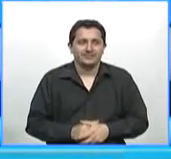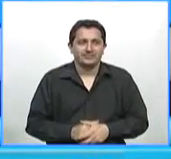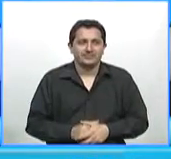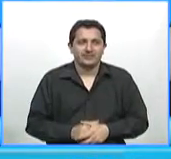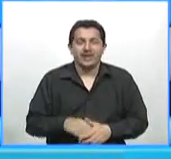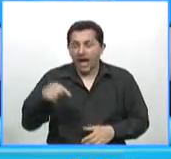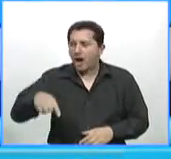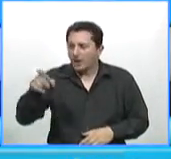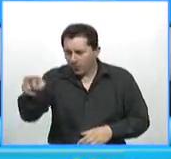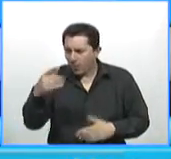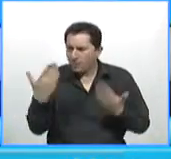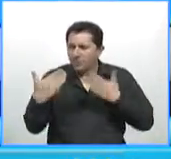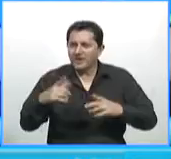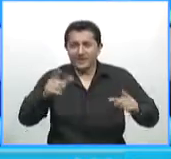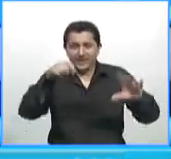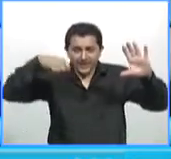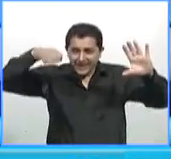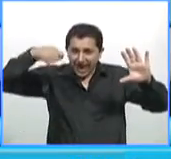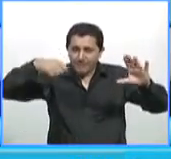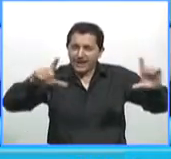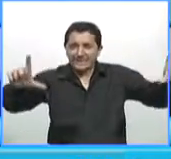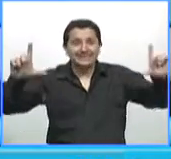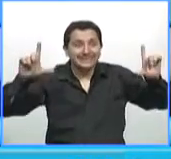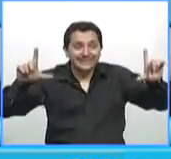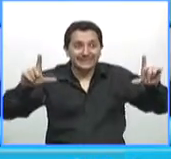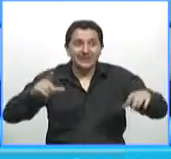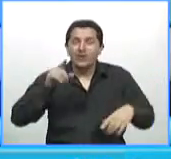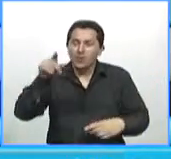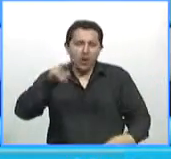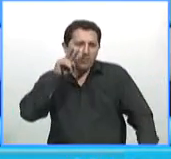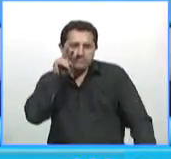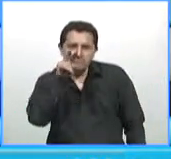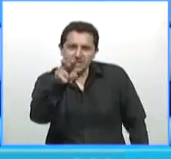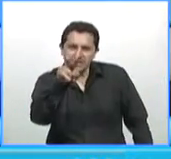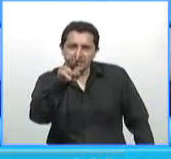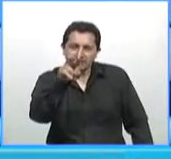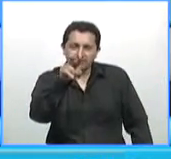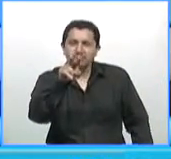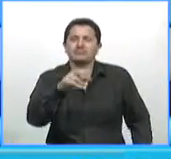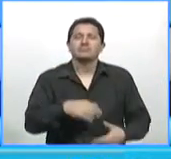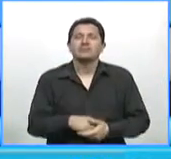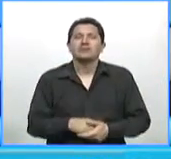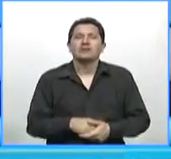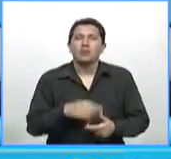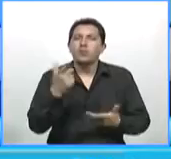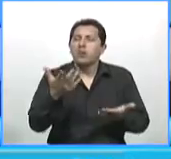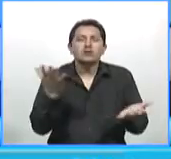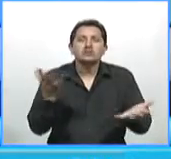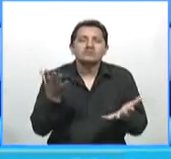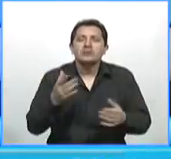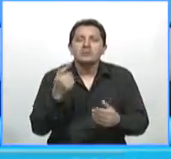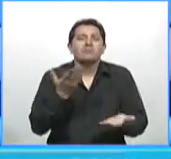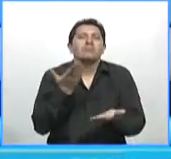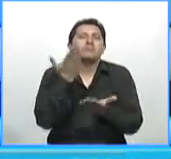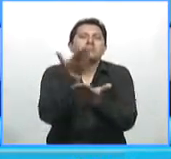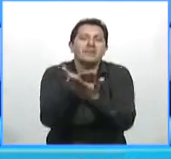para que utilices esa cámara hermosa, la del gallego, la que tenés enfrente. Mires fijo a la cámara y introduzcas una suerte de